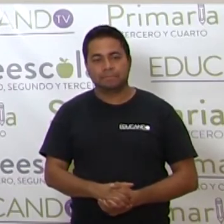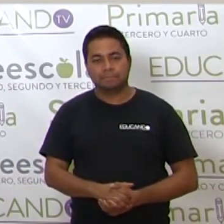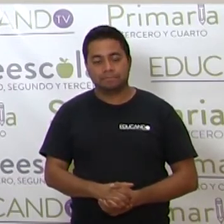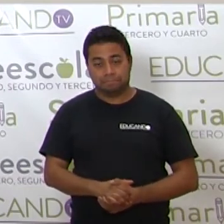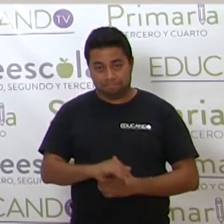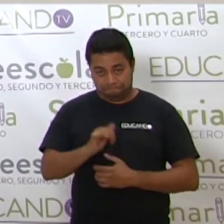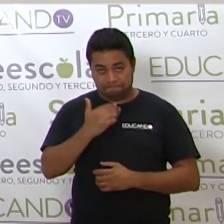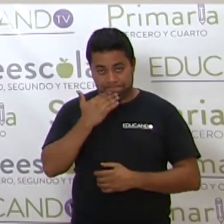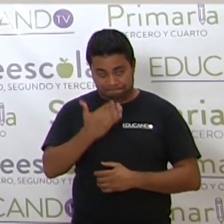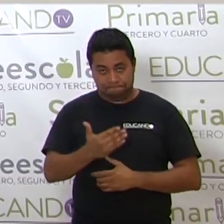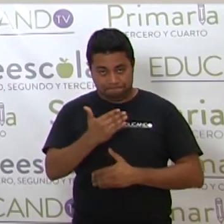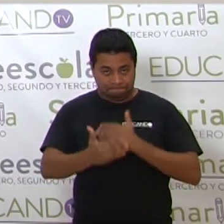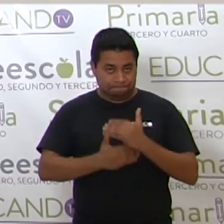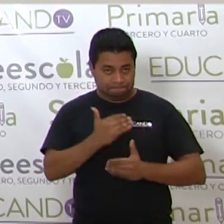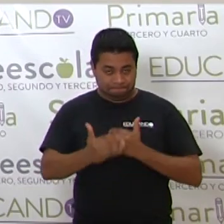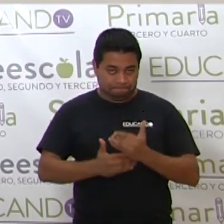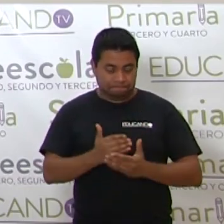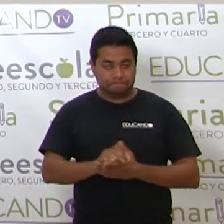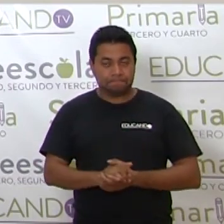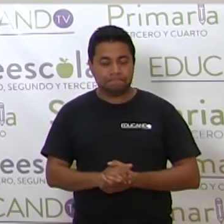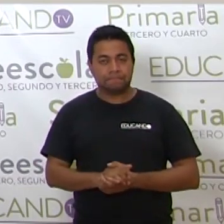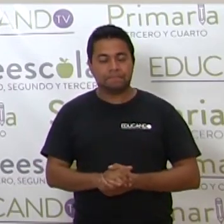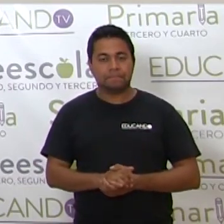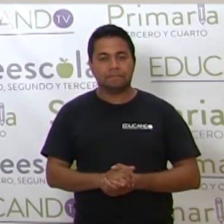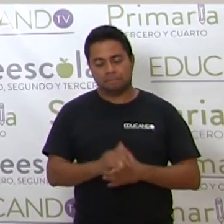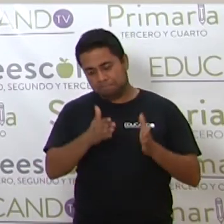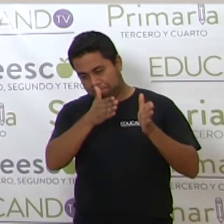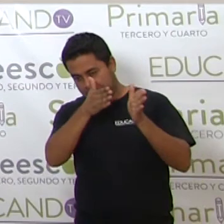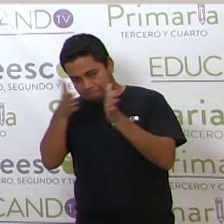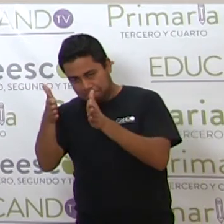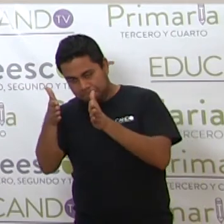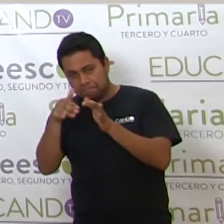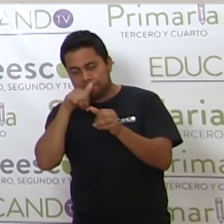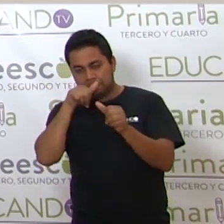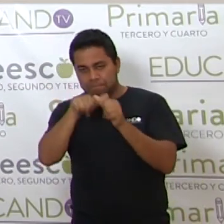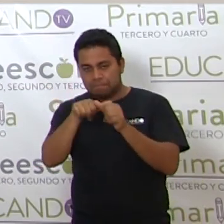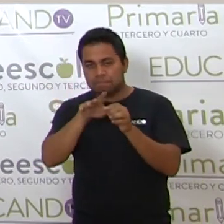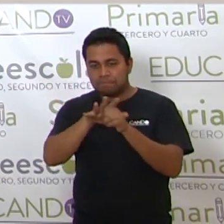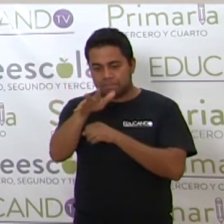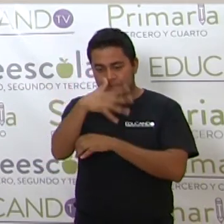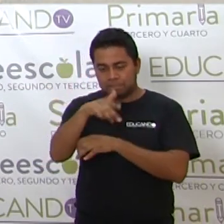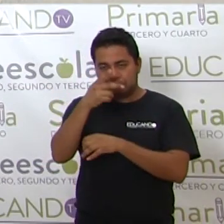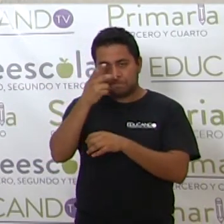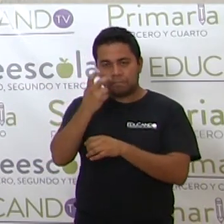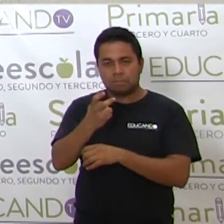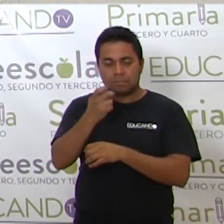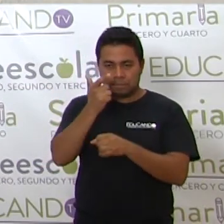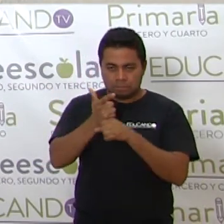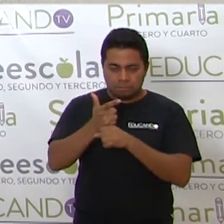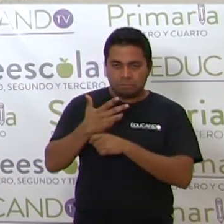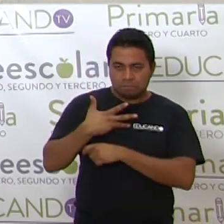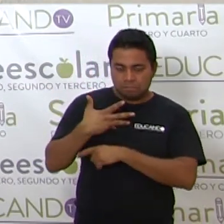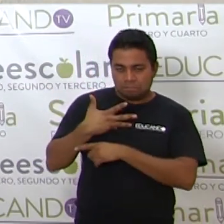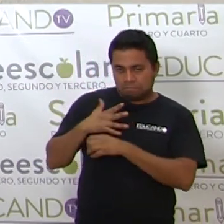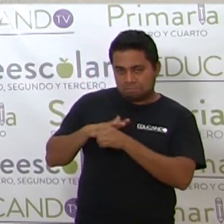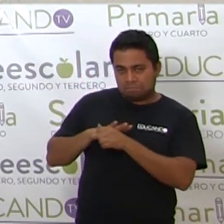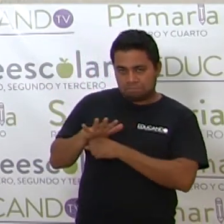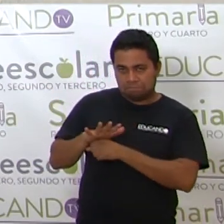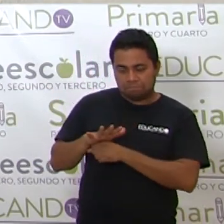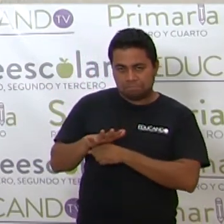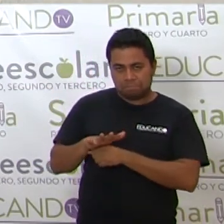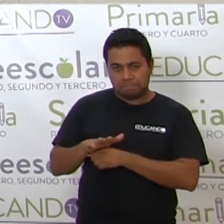sí vamos aquí la siguiente que tengo que encontrar es está donde está